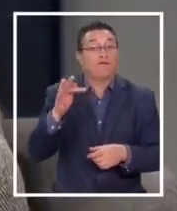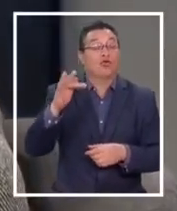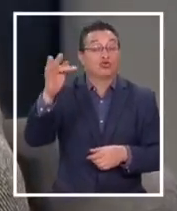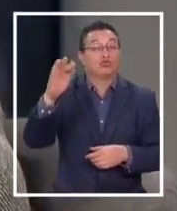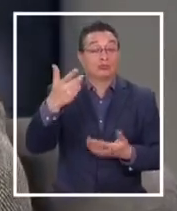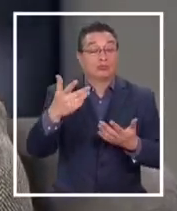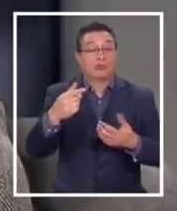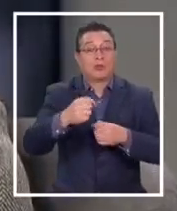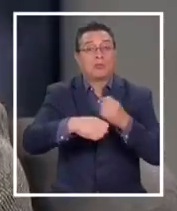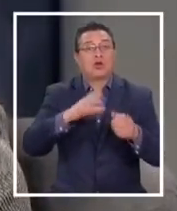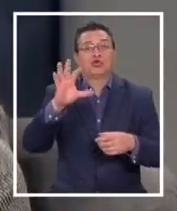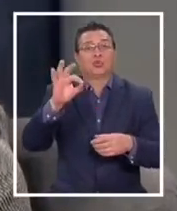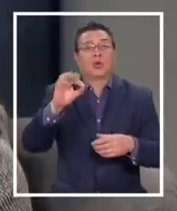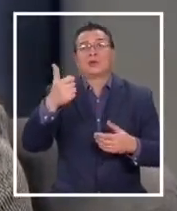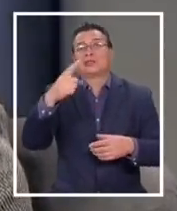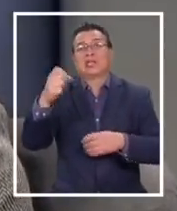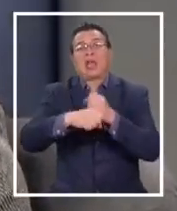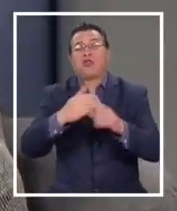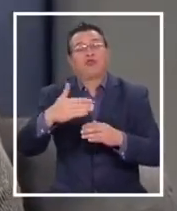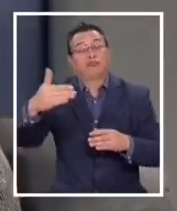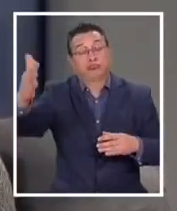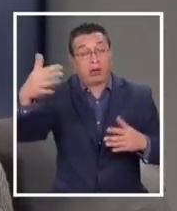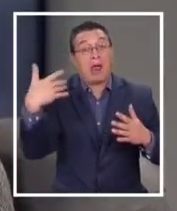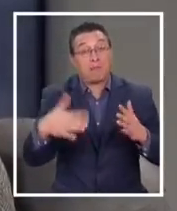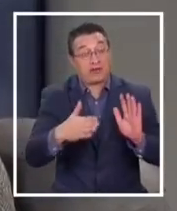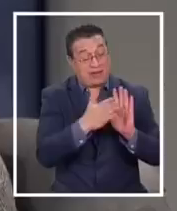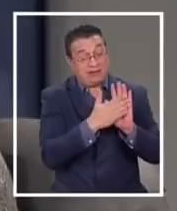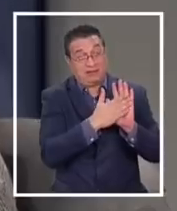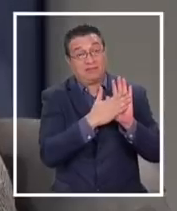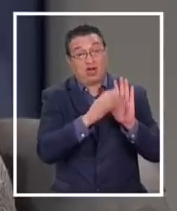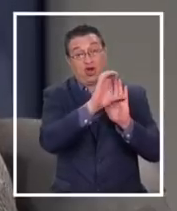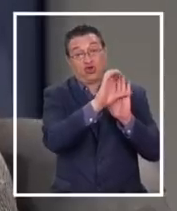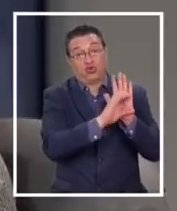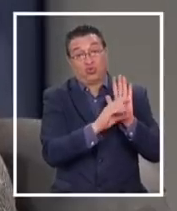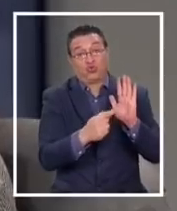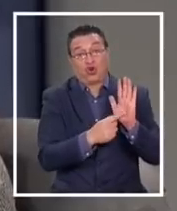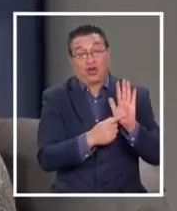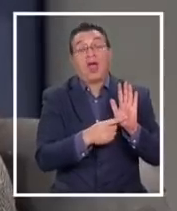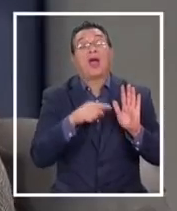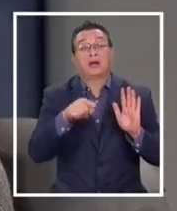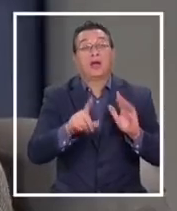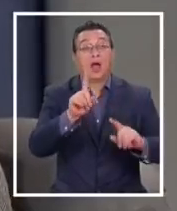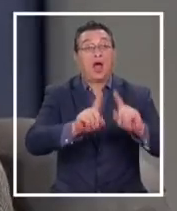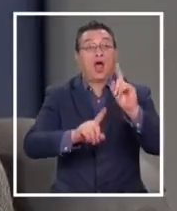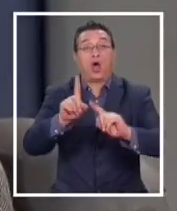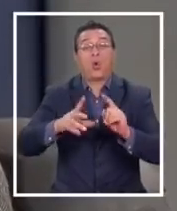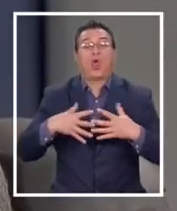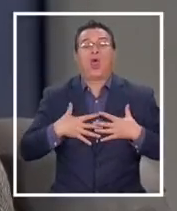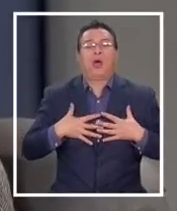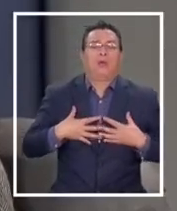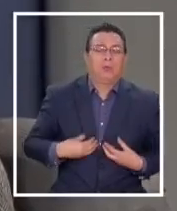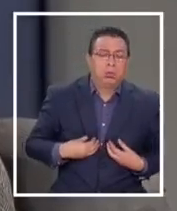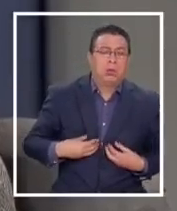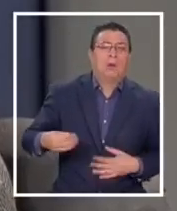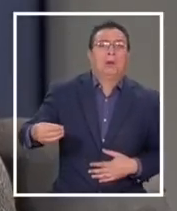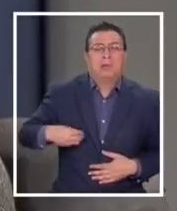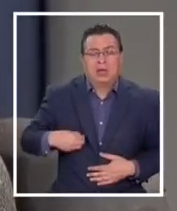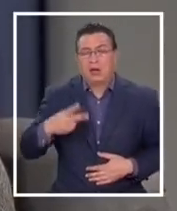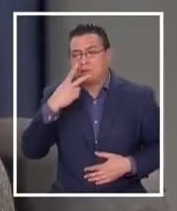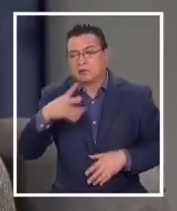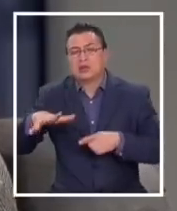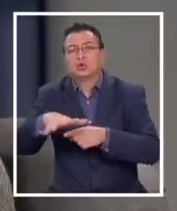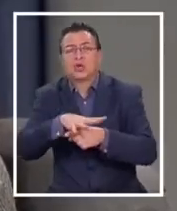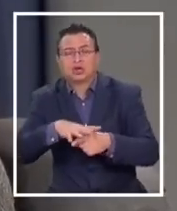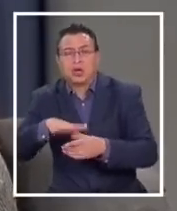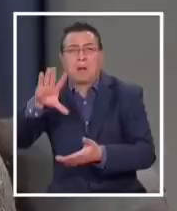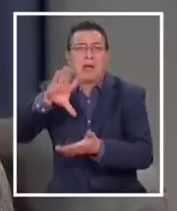por los próximos, no sé, 50, 100 años. Entonces, a toda la gente que hoy día a lo mejor está un poco apesadumbrada, pesimista, que ve la situación del país